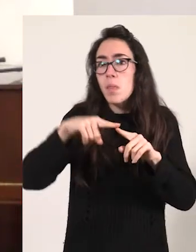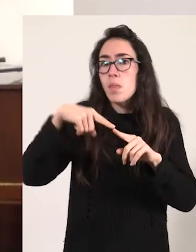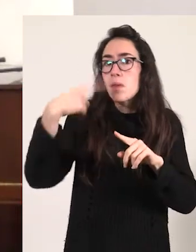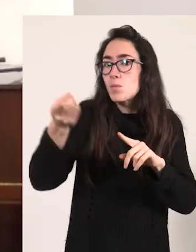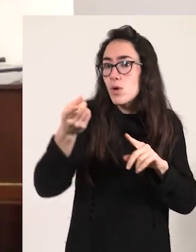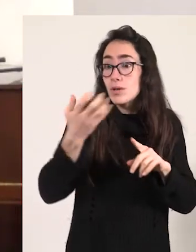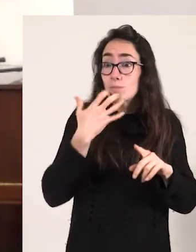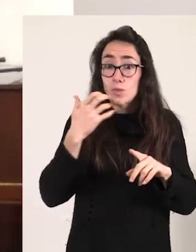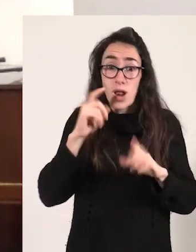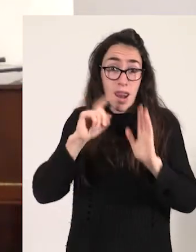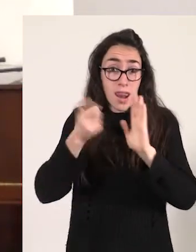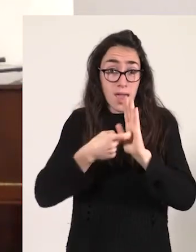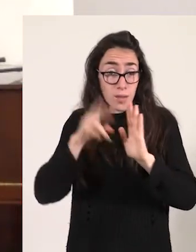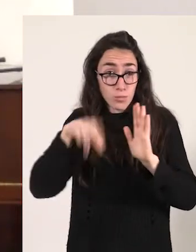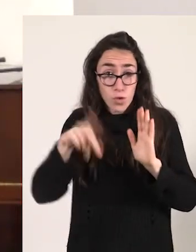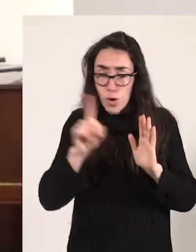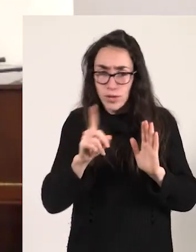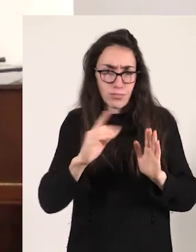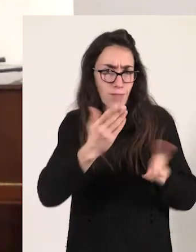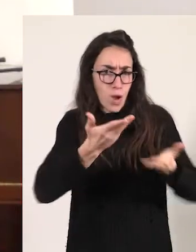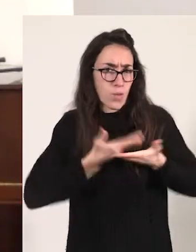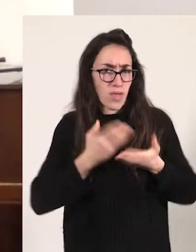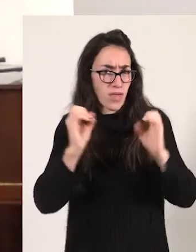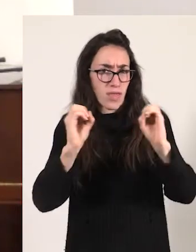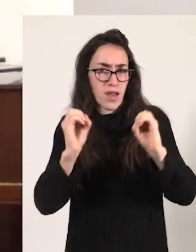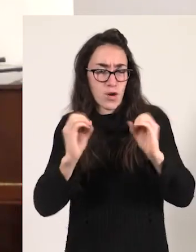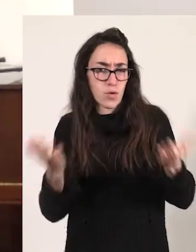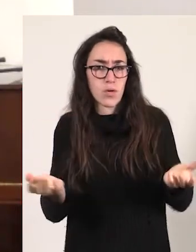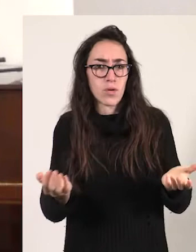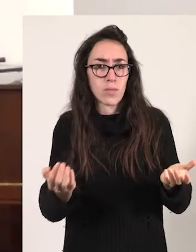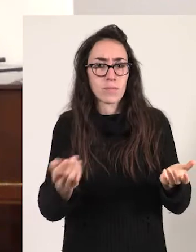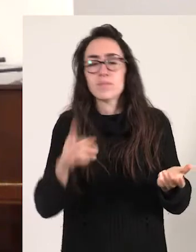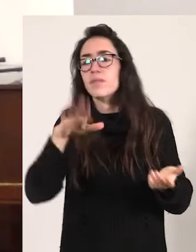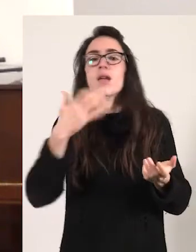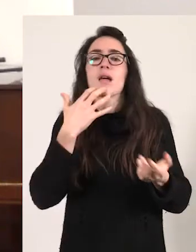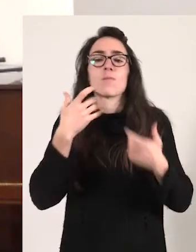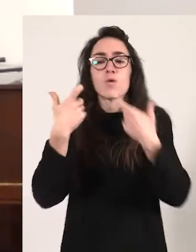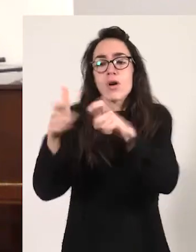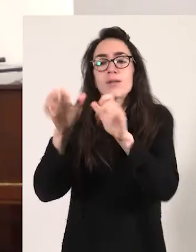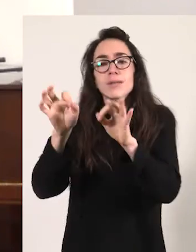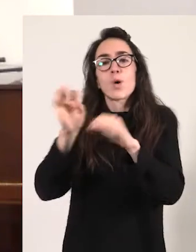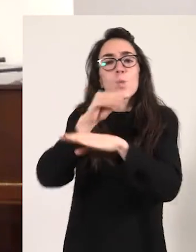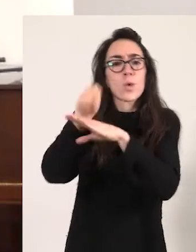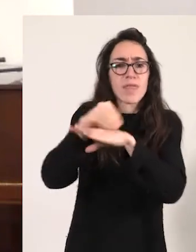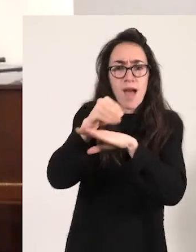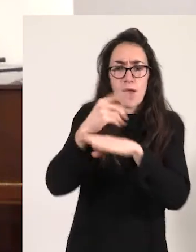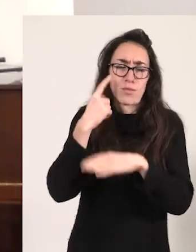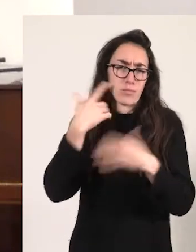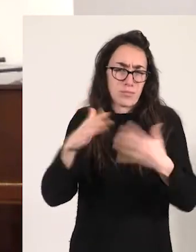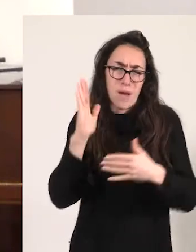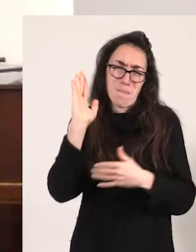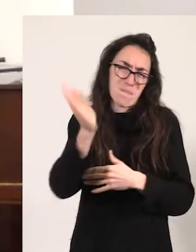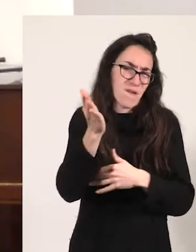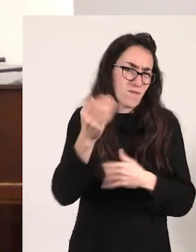ser un ser humano. Pero sí, en ese sentido, si vamos a sectores concretos como el de los cuidados,